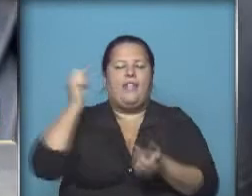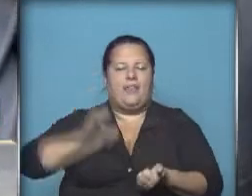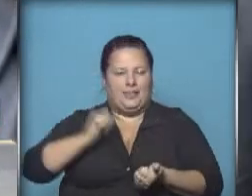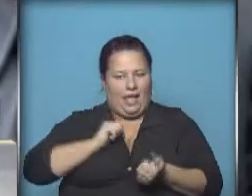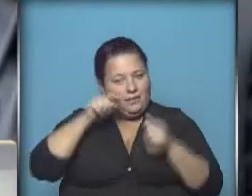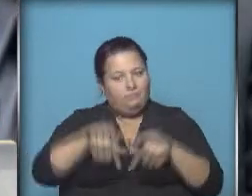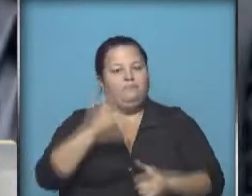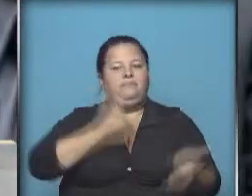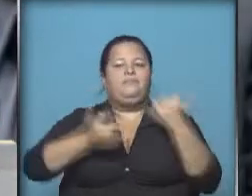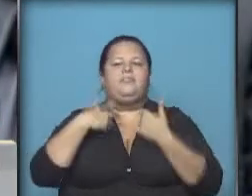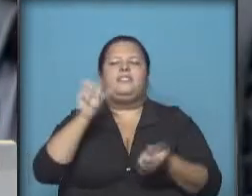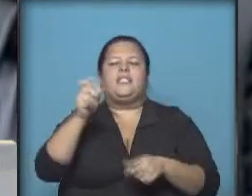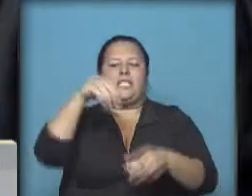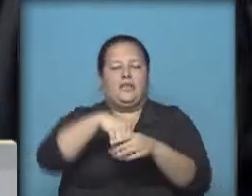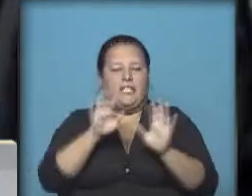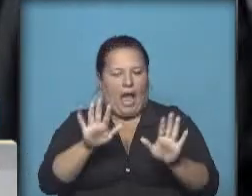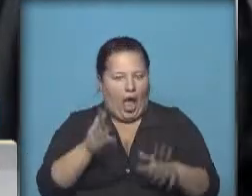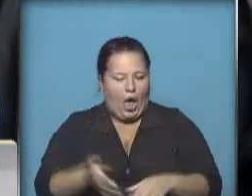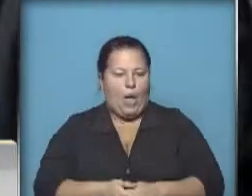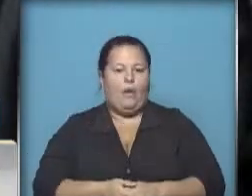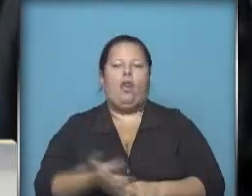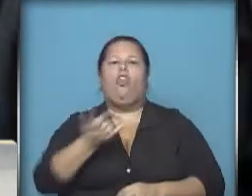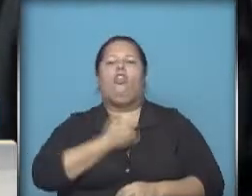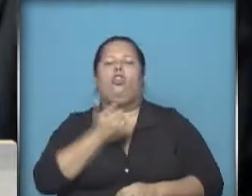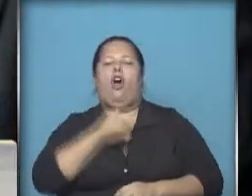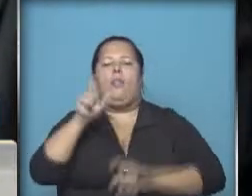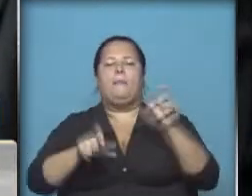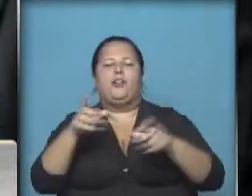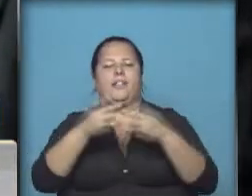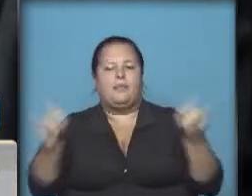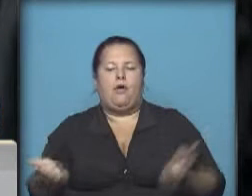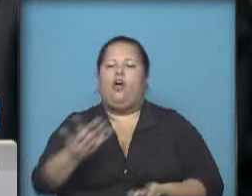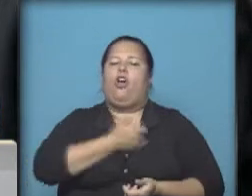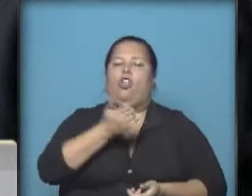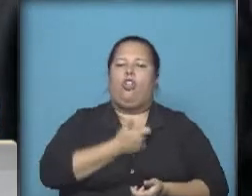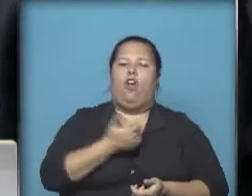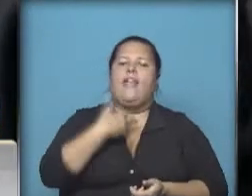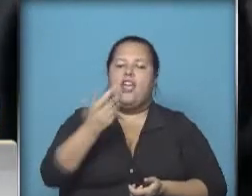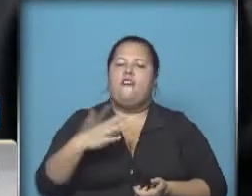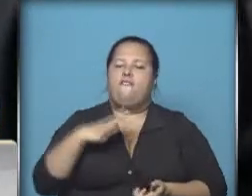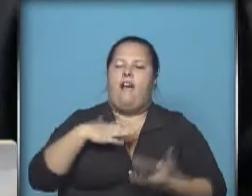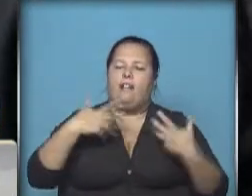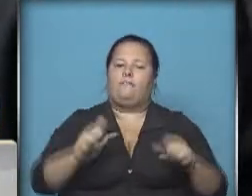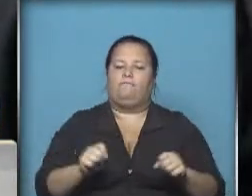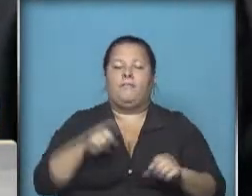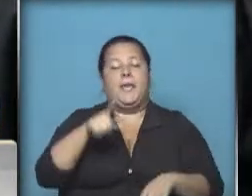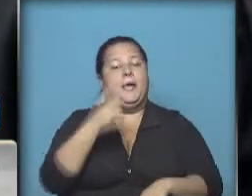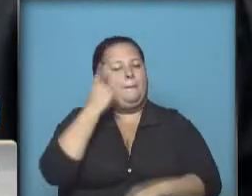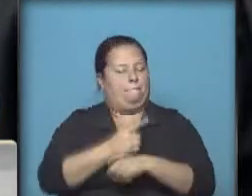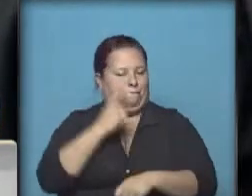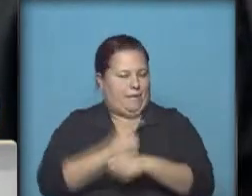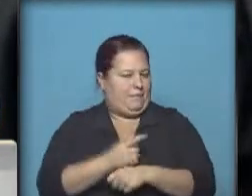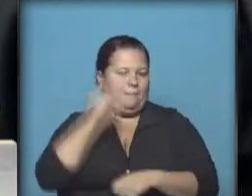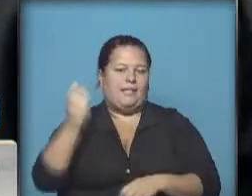vamos a tener los datos de quiénes participaron, dónde están nuestros compañeros, dónde están los hijos que aún faltan. Eso es como primer dato